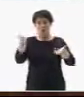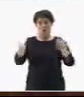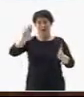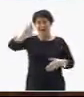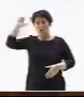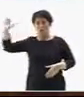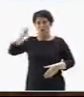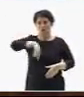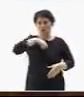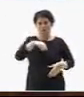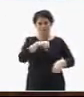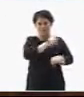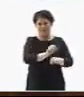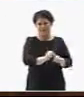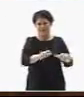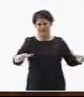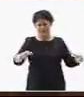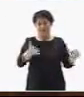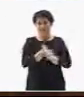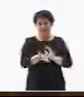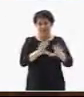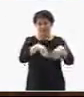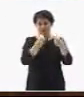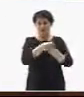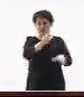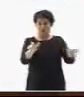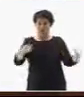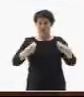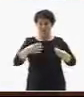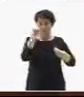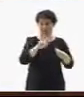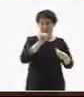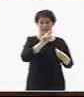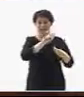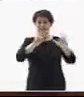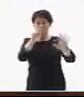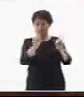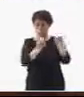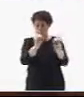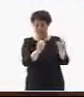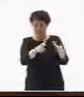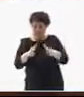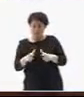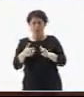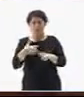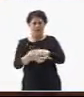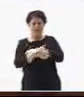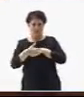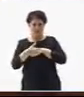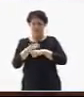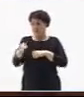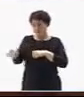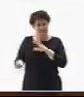28% de la gente que habita en Canarias es pobre. Usted sigue siendo el presidente de la